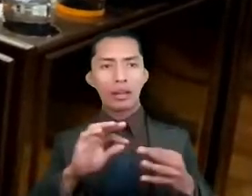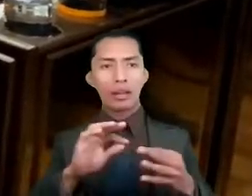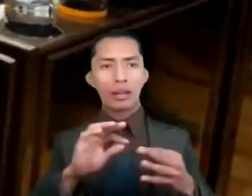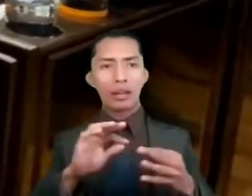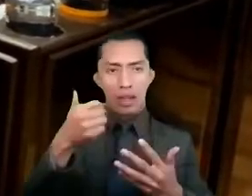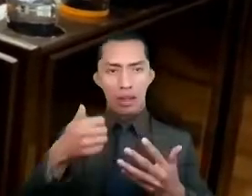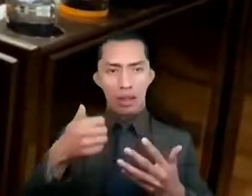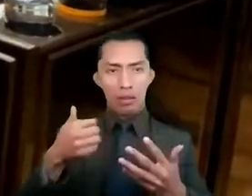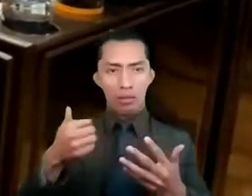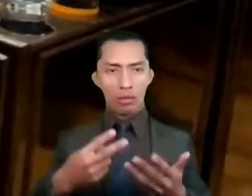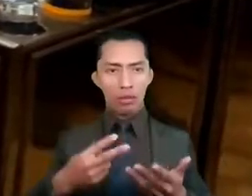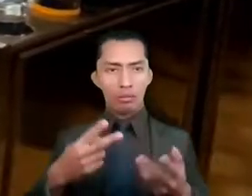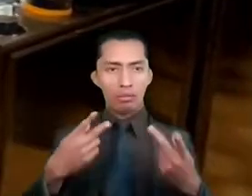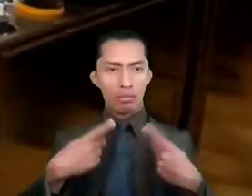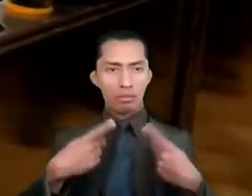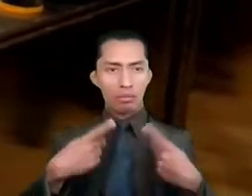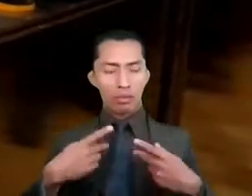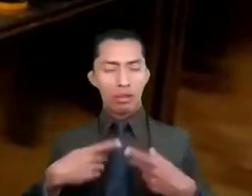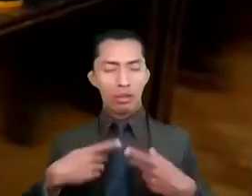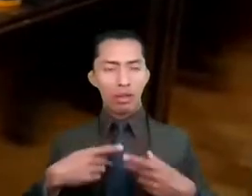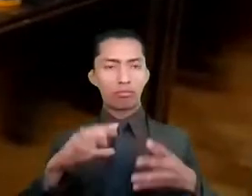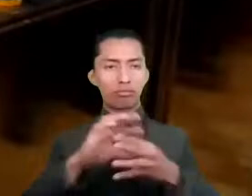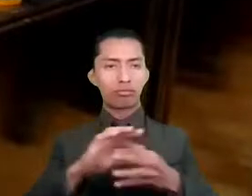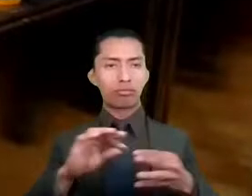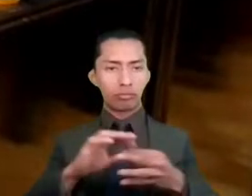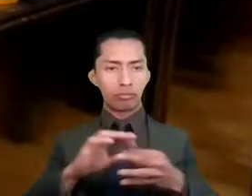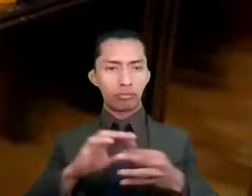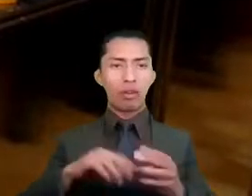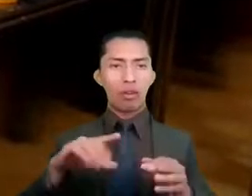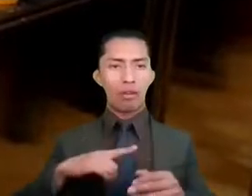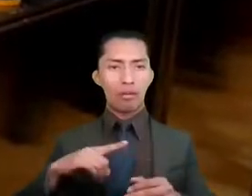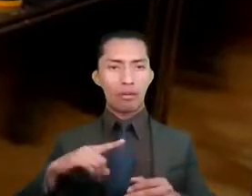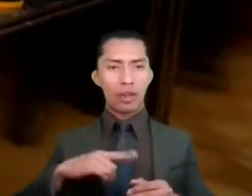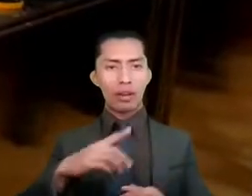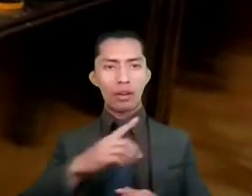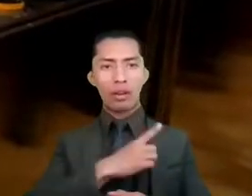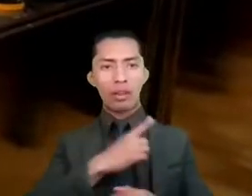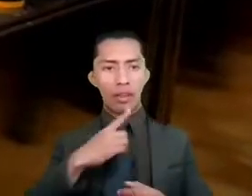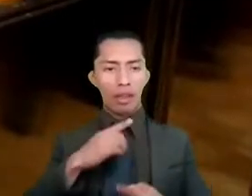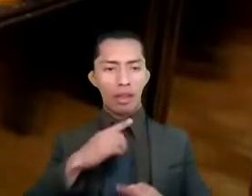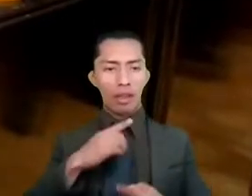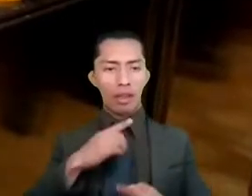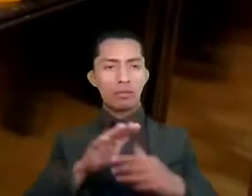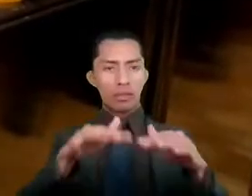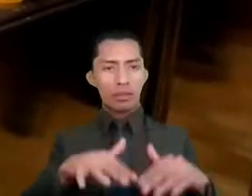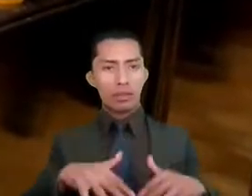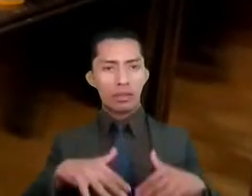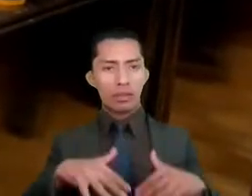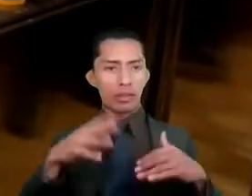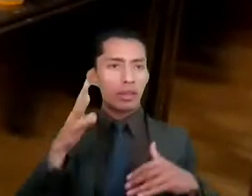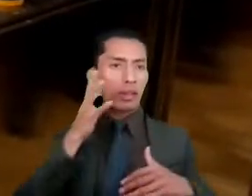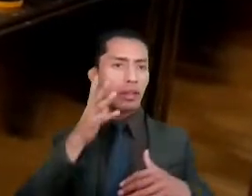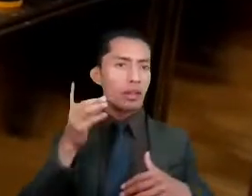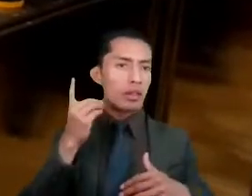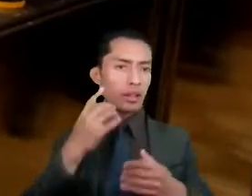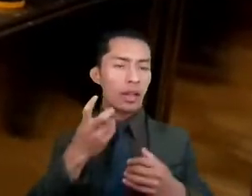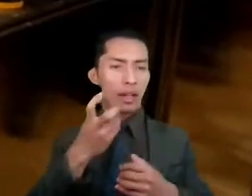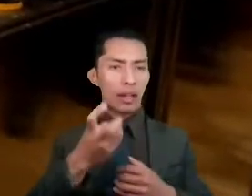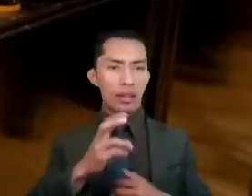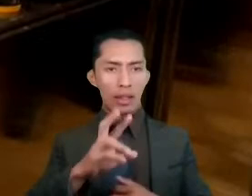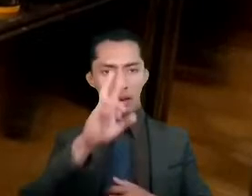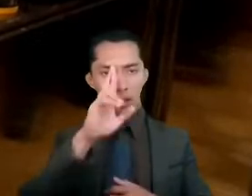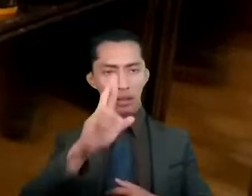titulares de la Secretaría de Estado tienen que presentar en este pleno. Por lo tanto, diputada, en un tema de respeto, de